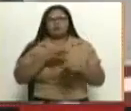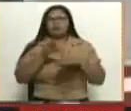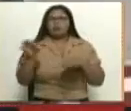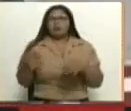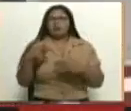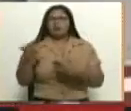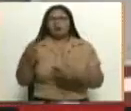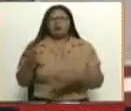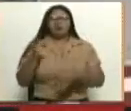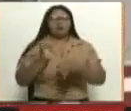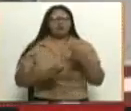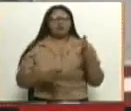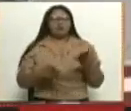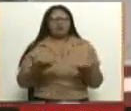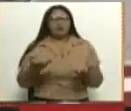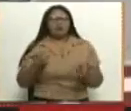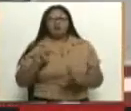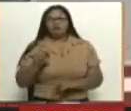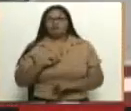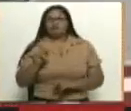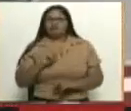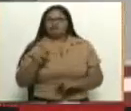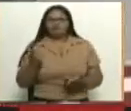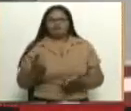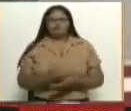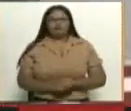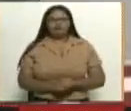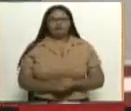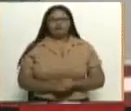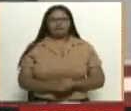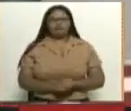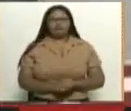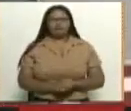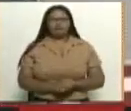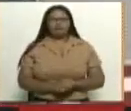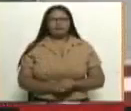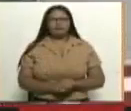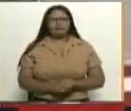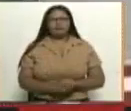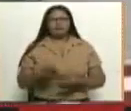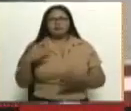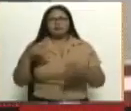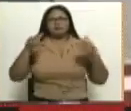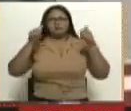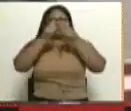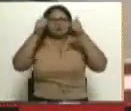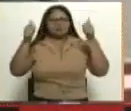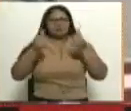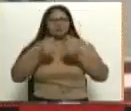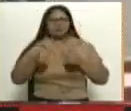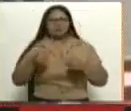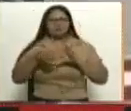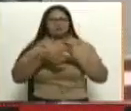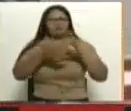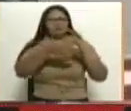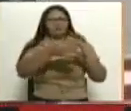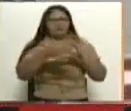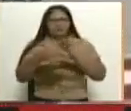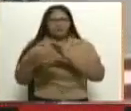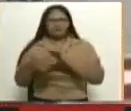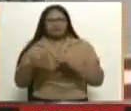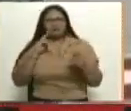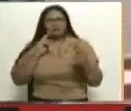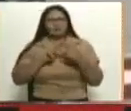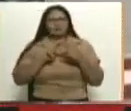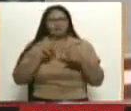la casualidad o en manos de algo que se le escapó a Trump, ¿no? Trump forma parte de un sistema que él, y cuando lo